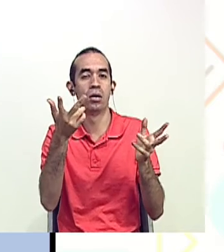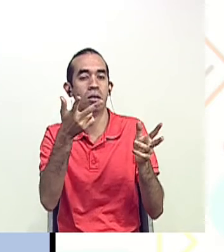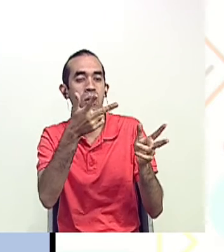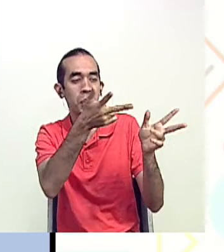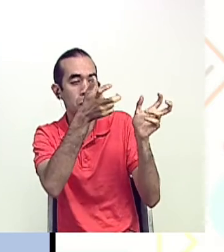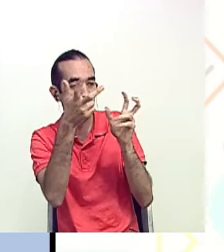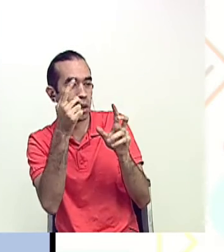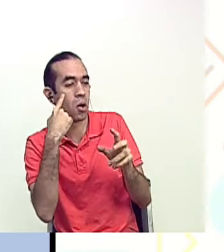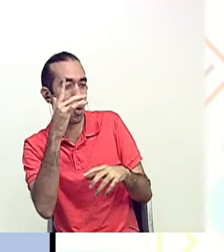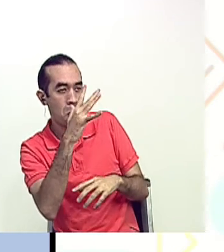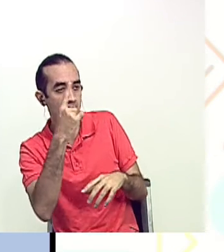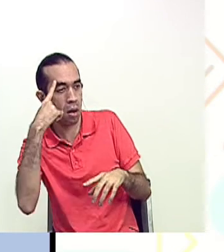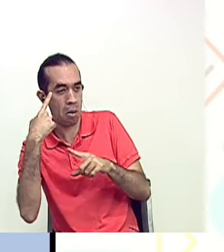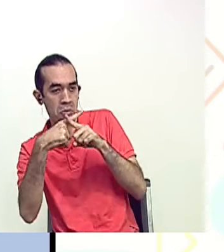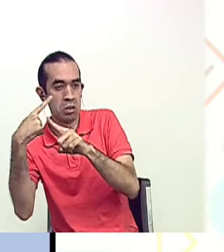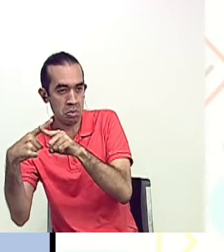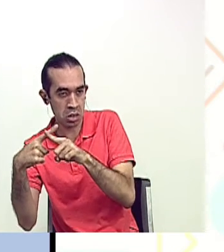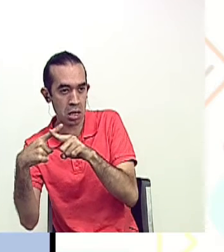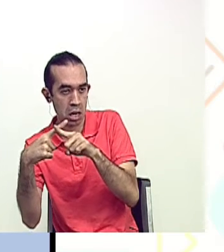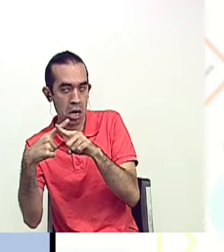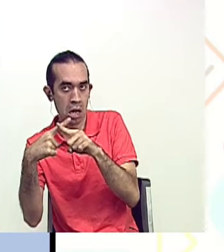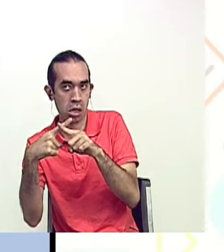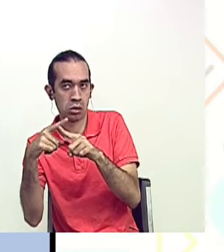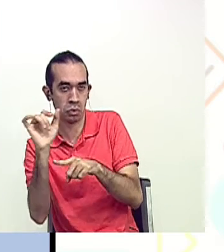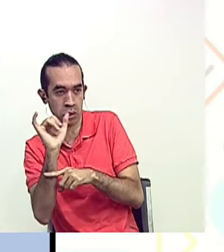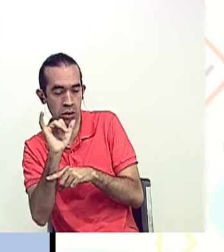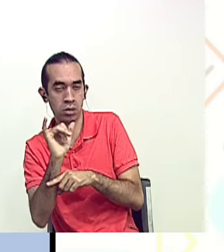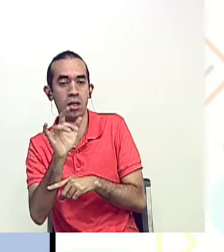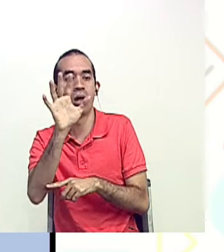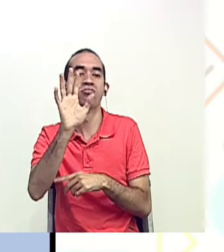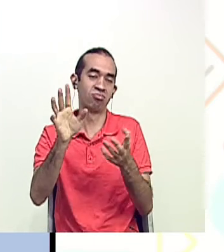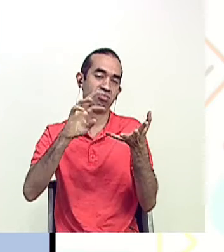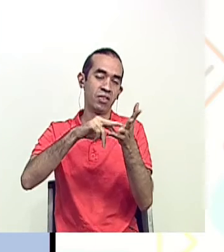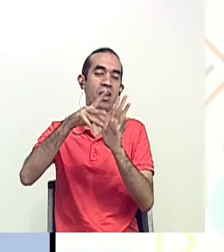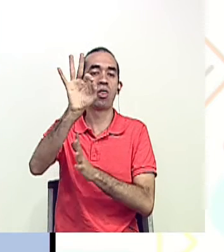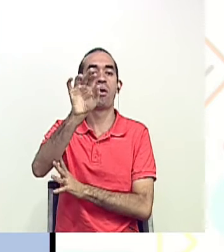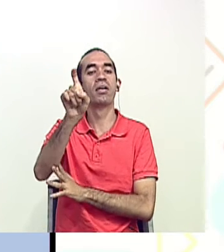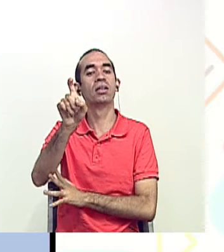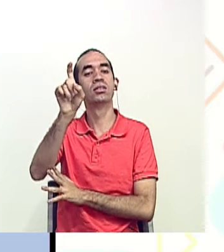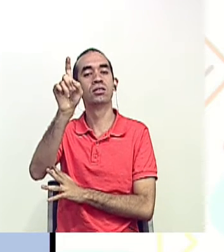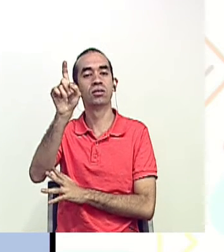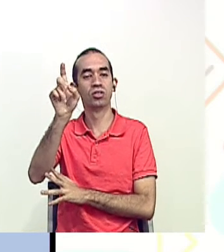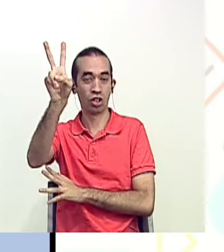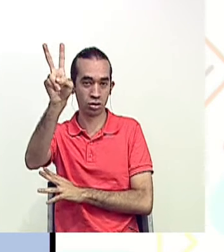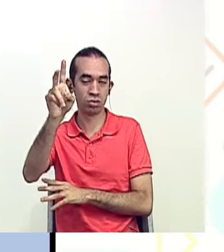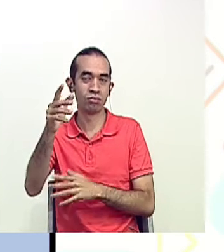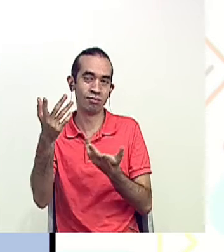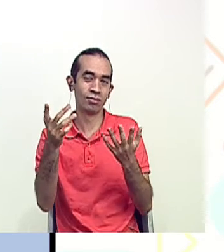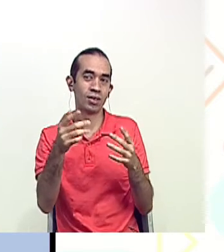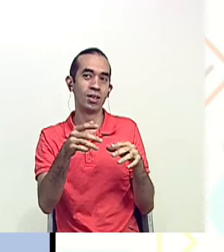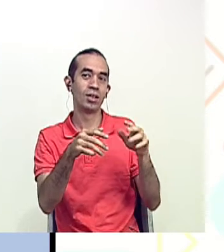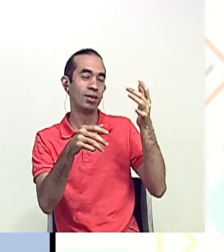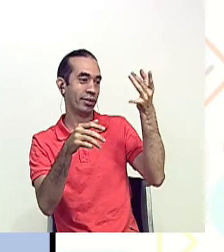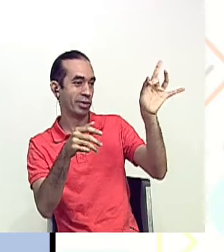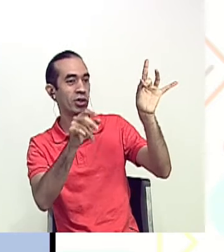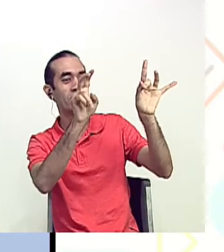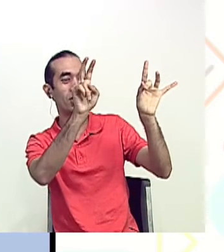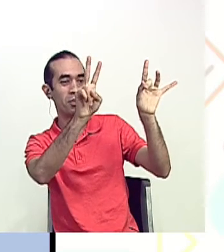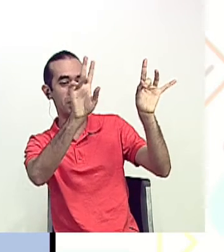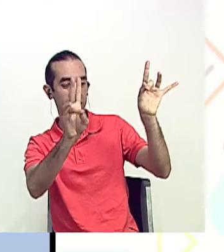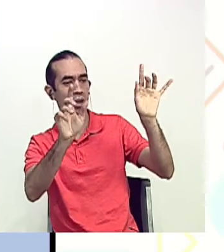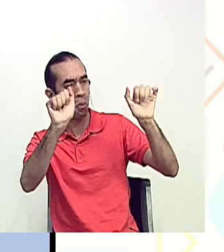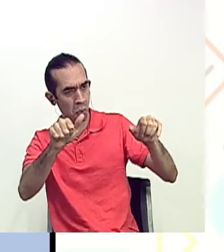es 9x2, porque 9 divide tanto a 18 como a 27. Y de las dos variables, la de